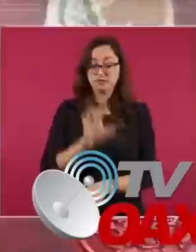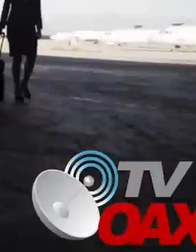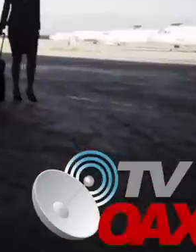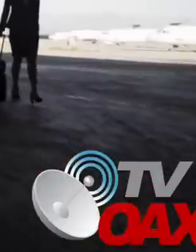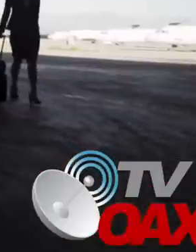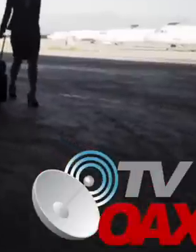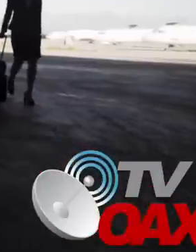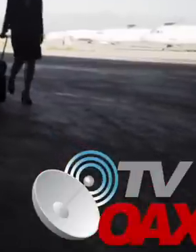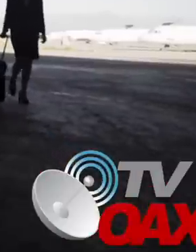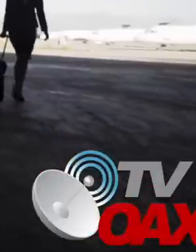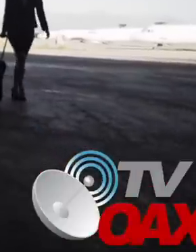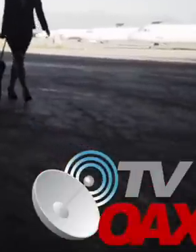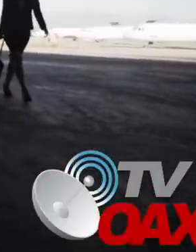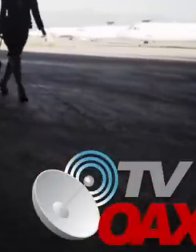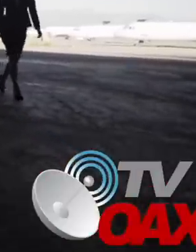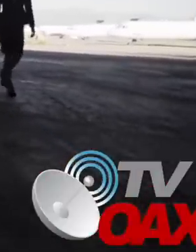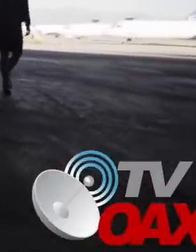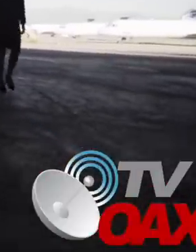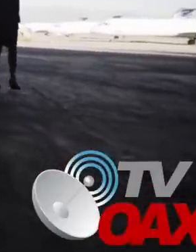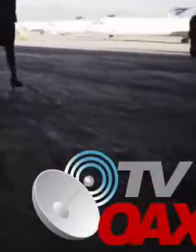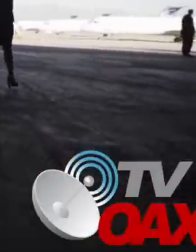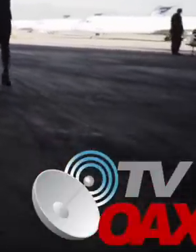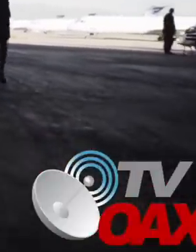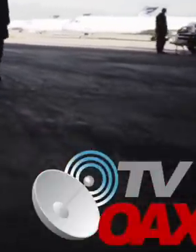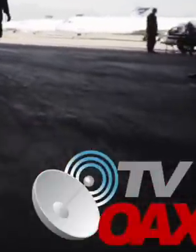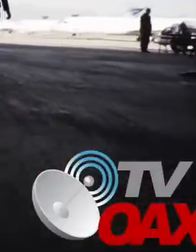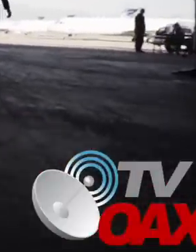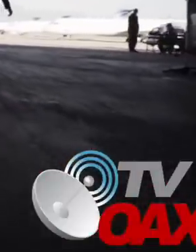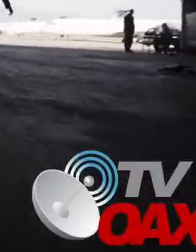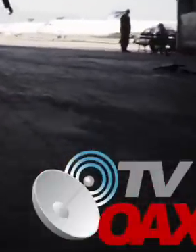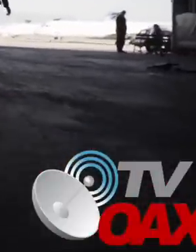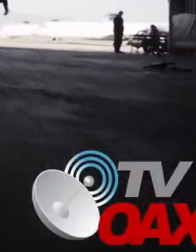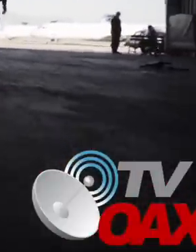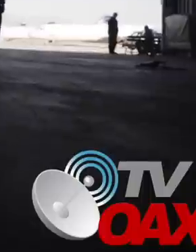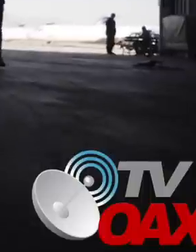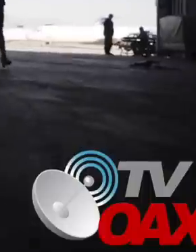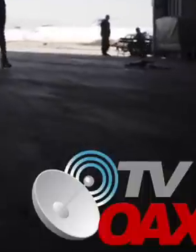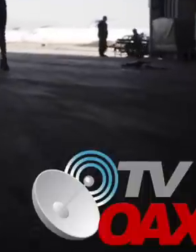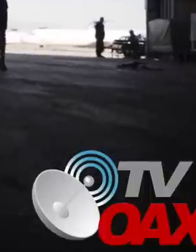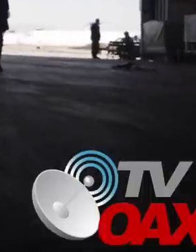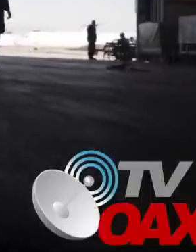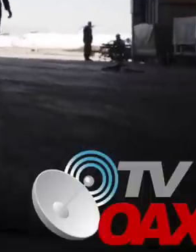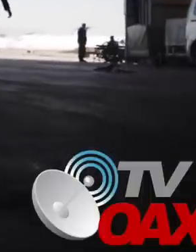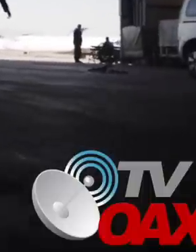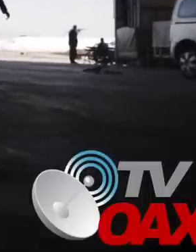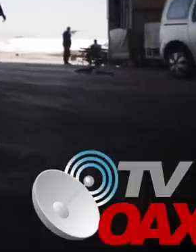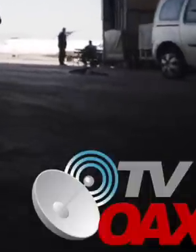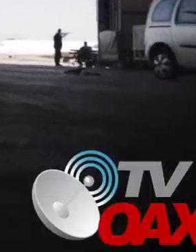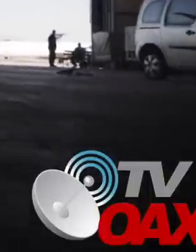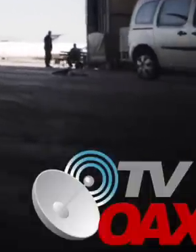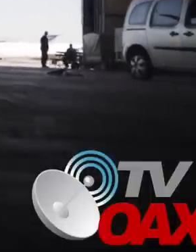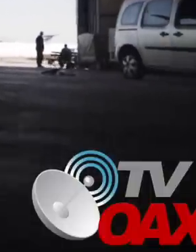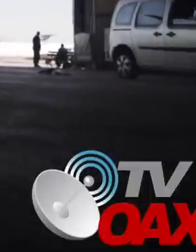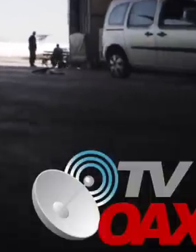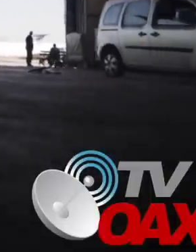saturado Cancún tiene más de 600 operaciones diarias